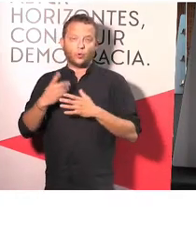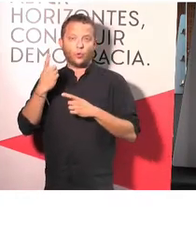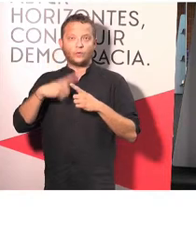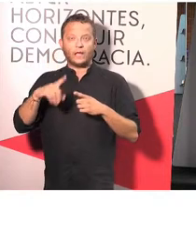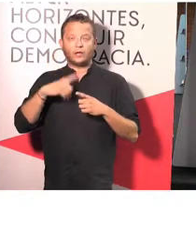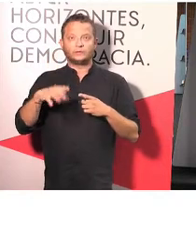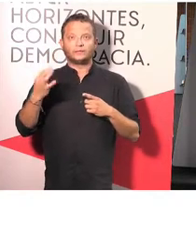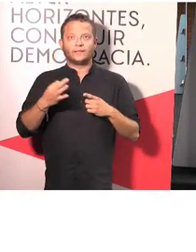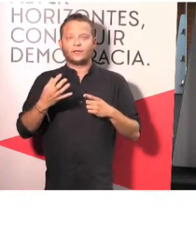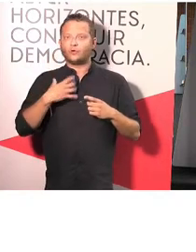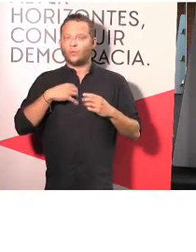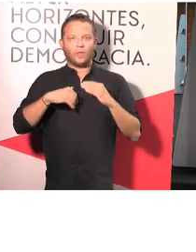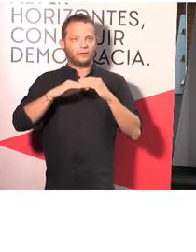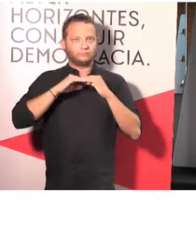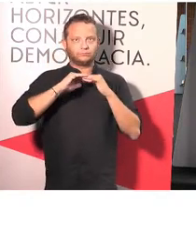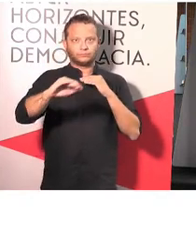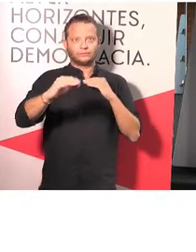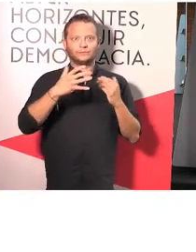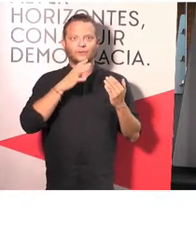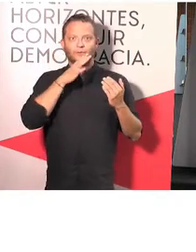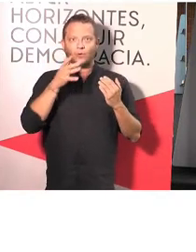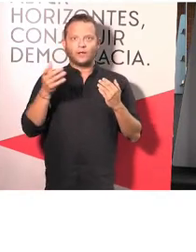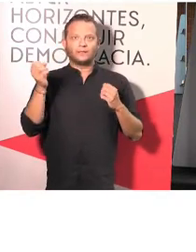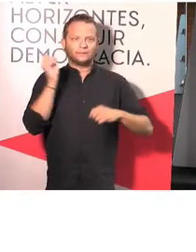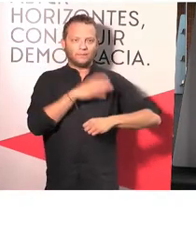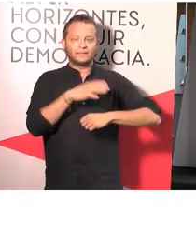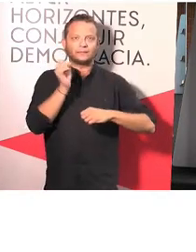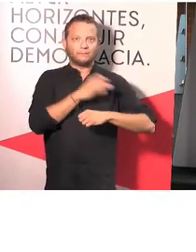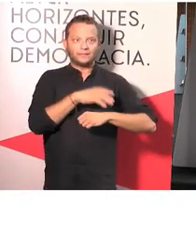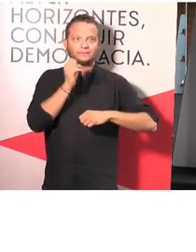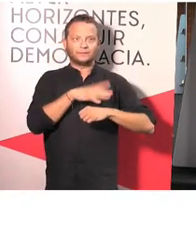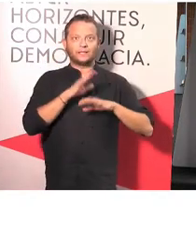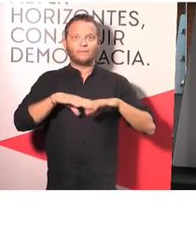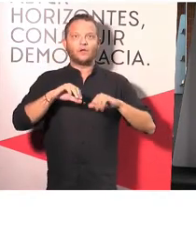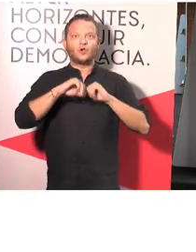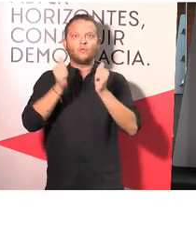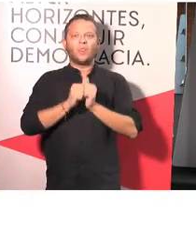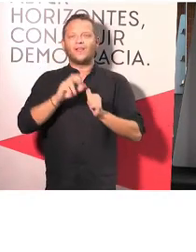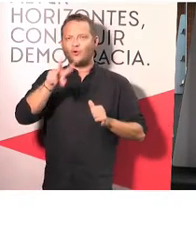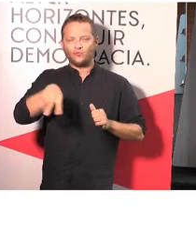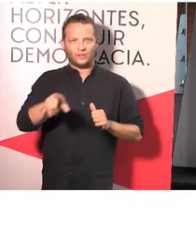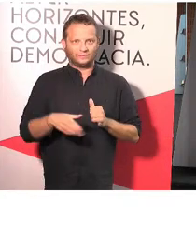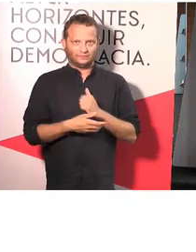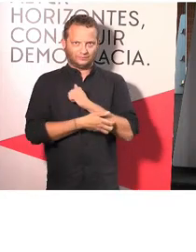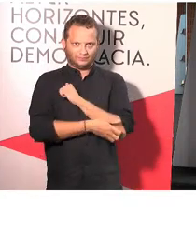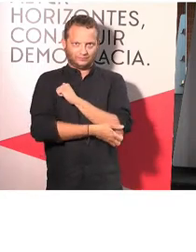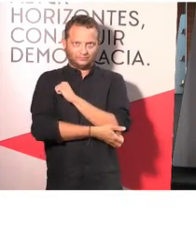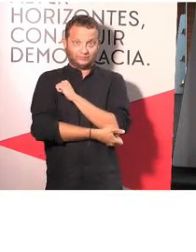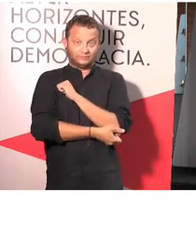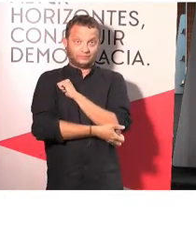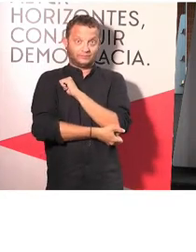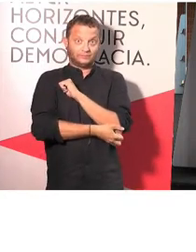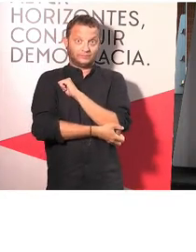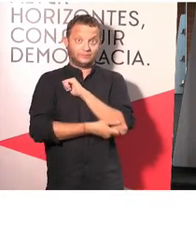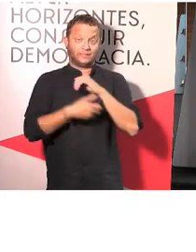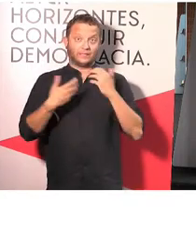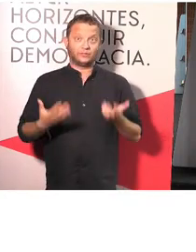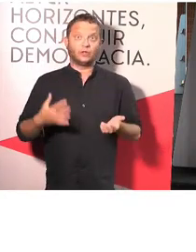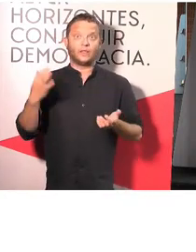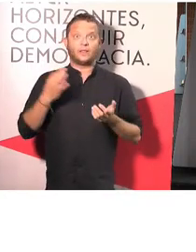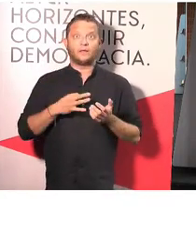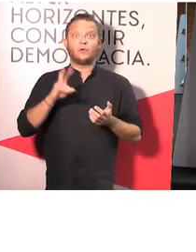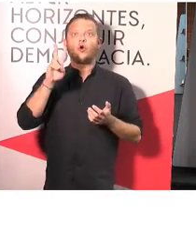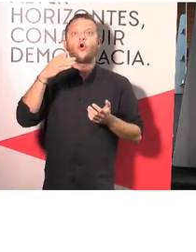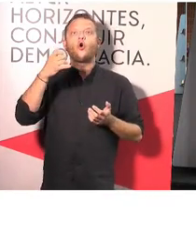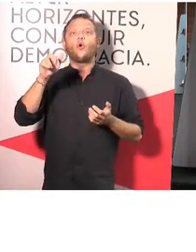como Uber es que no es sostenible, es solo sostenible porque se invierte, pero el modelo en sí no lo es. Entonces, quizás el modelo de